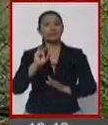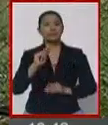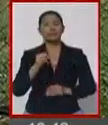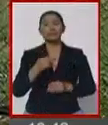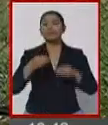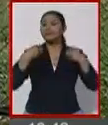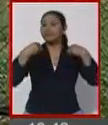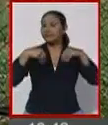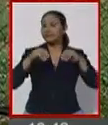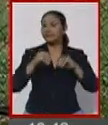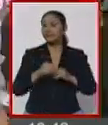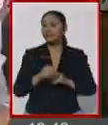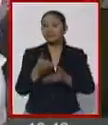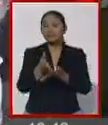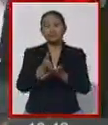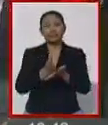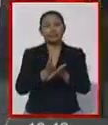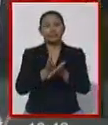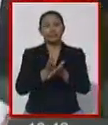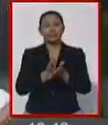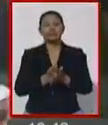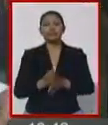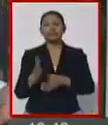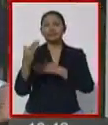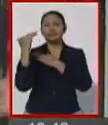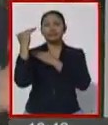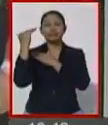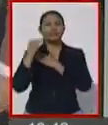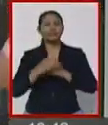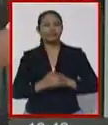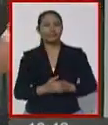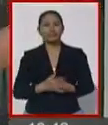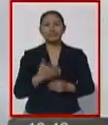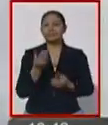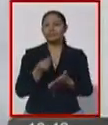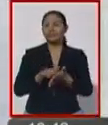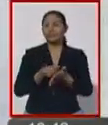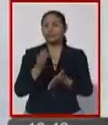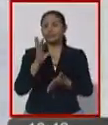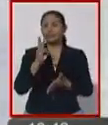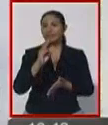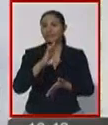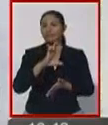logró rematar a los predios del Club Real Santa Cruz. Esto con un costo de